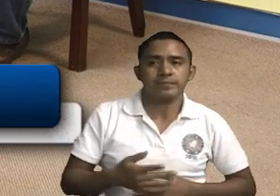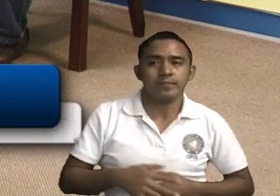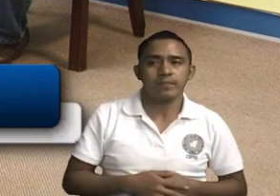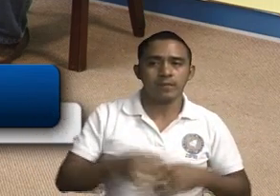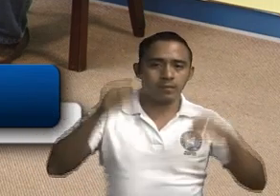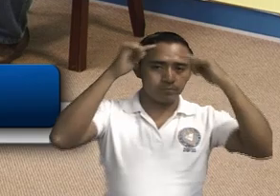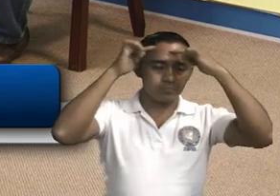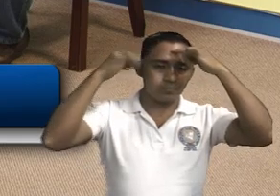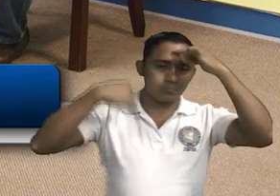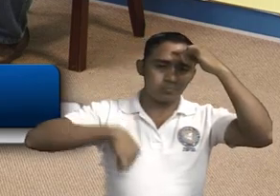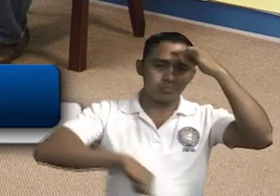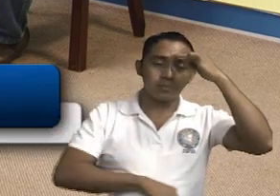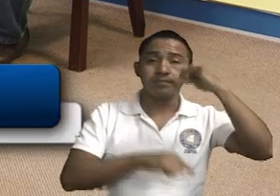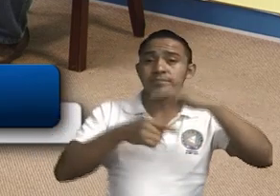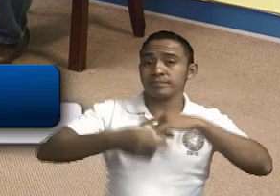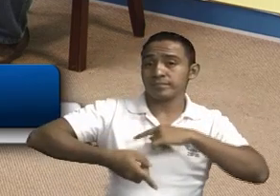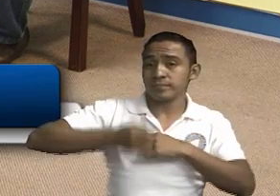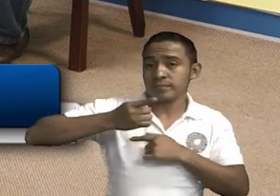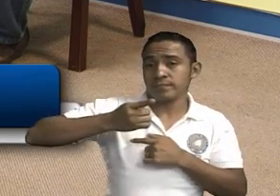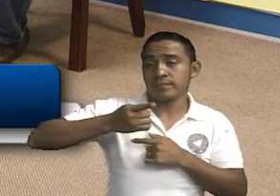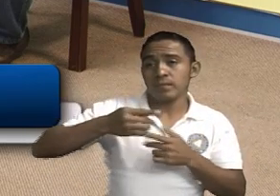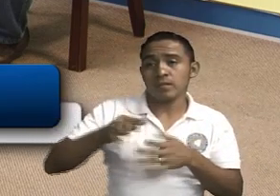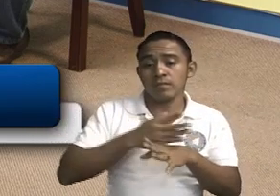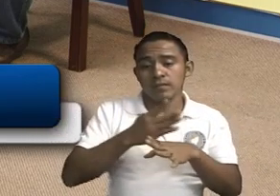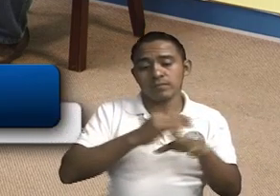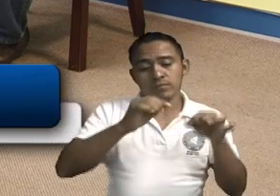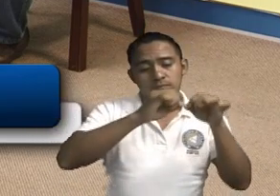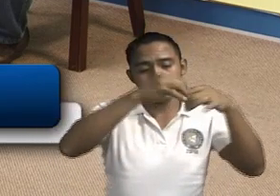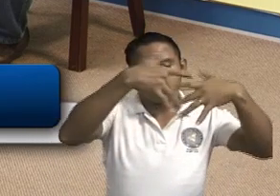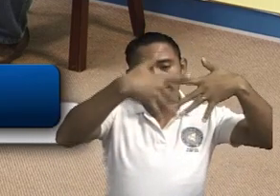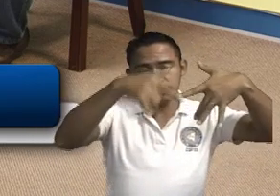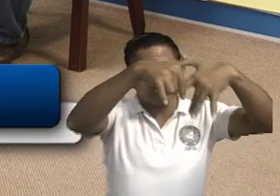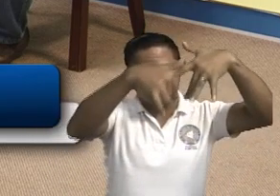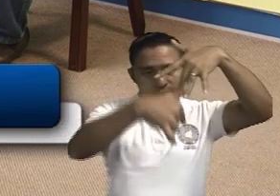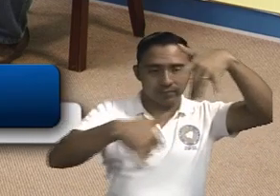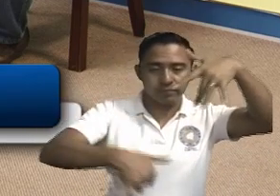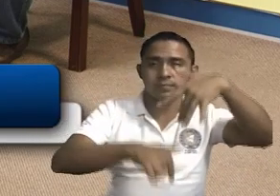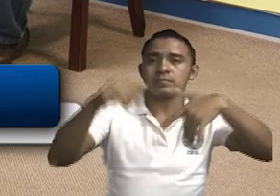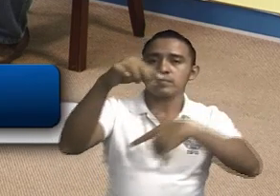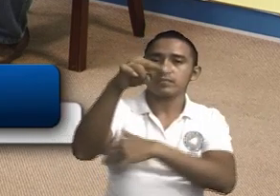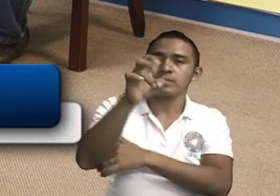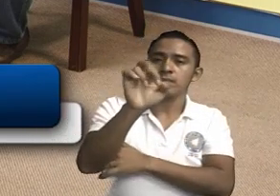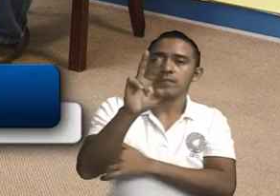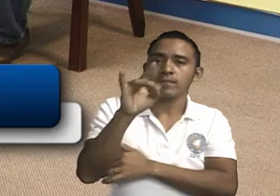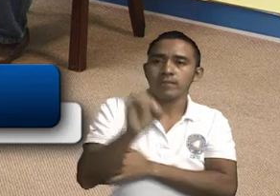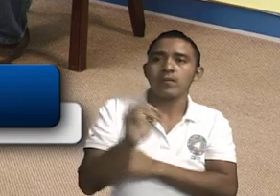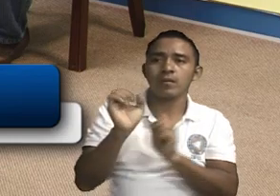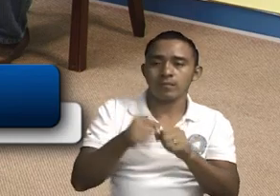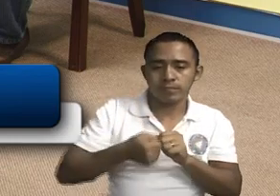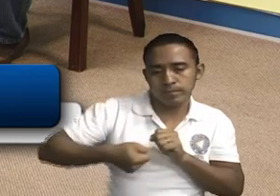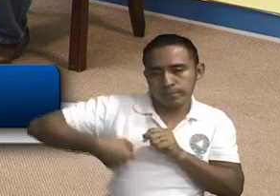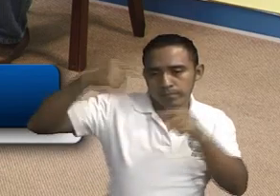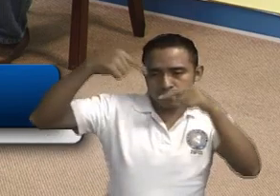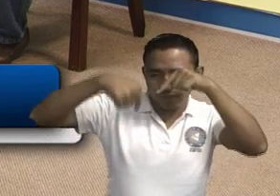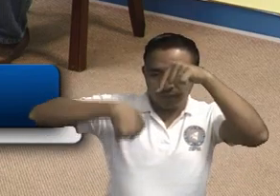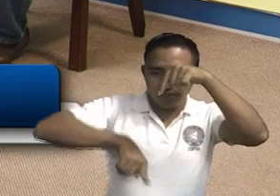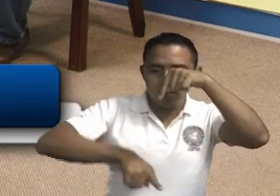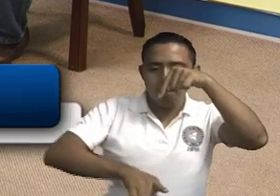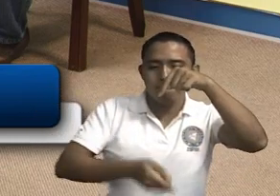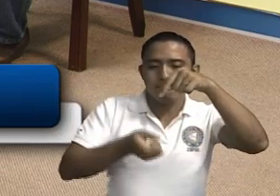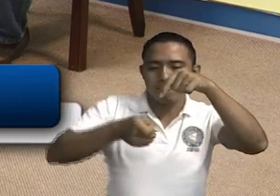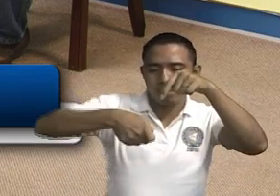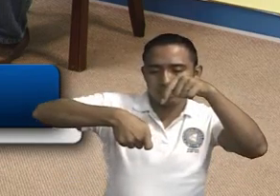viaja, ¿verdad?, a través de los nervios, ¿verdad? Y entonces, eso nos hace tener una erección. Entonces,